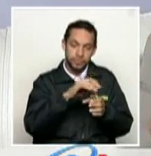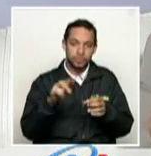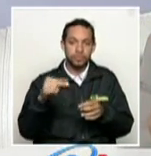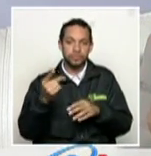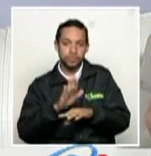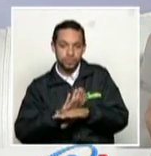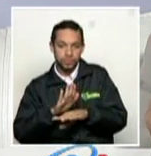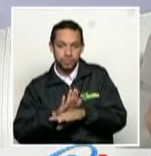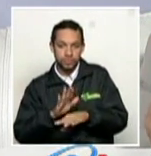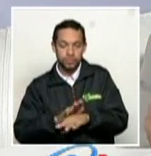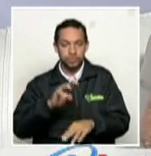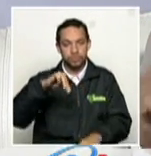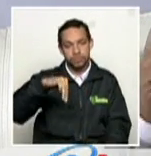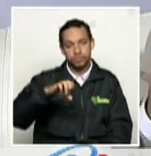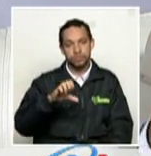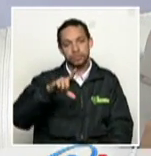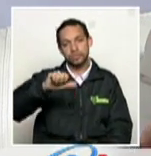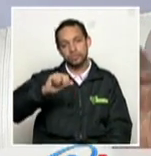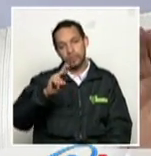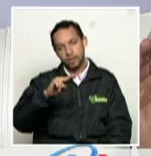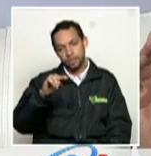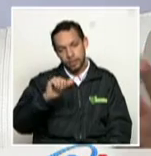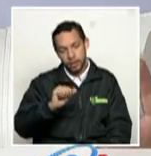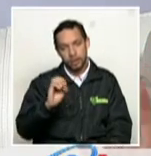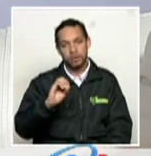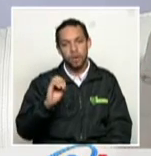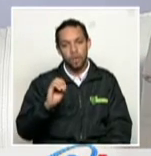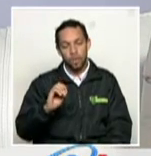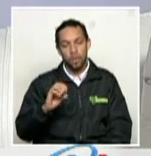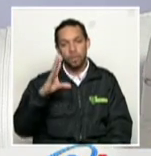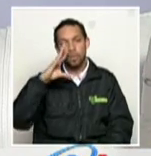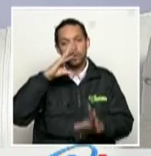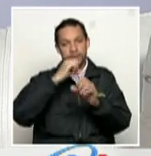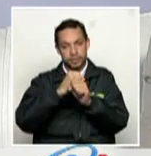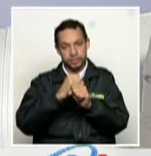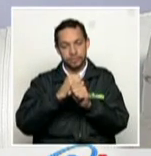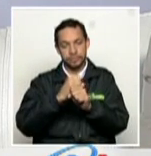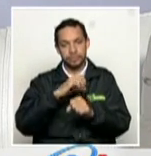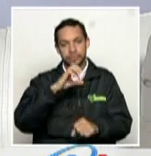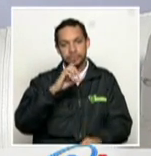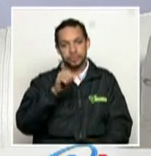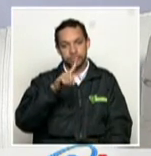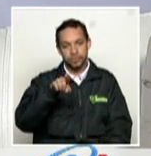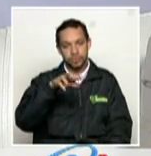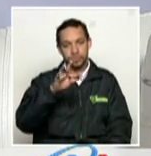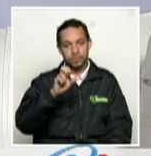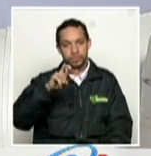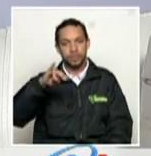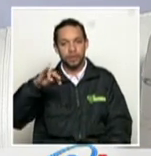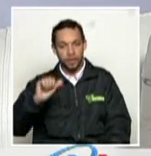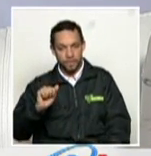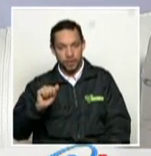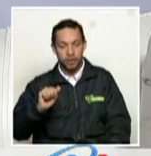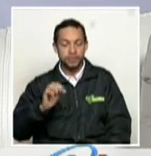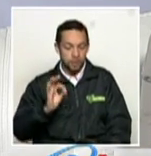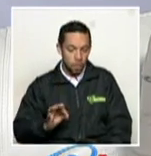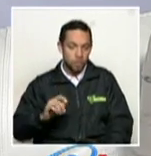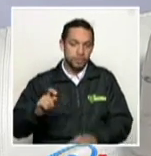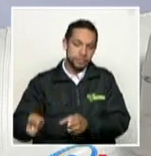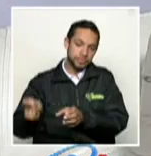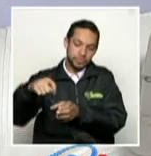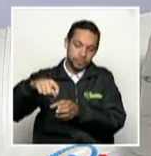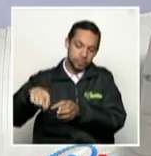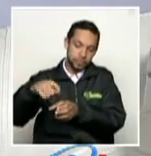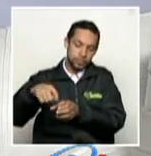con melaza o miel de purga y en la noche con stevia o con miel de abejas. Y con eso usted puede,